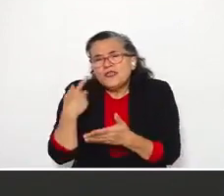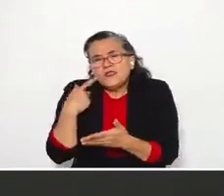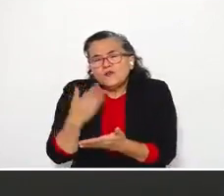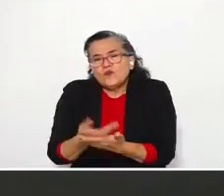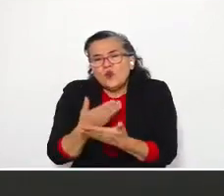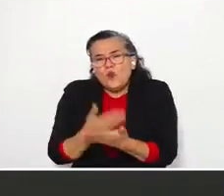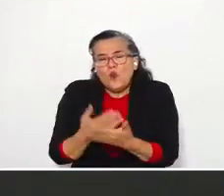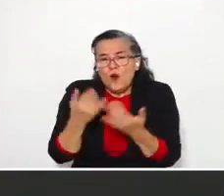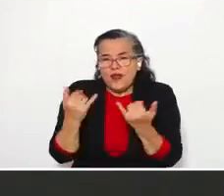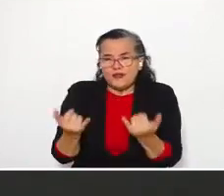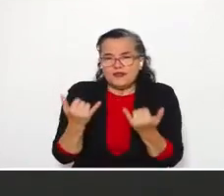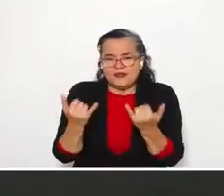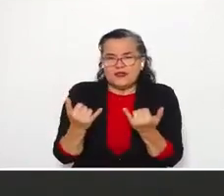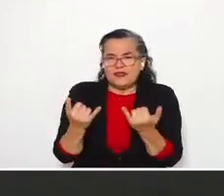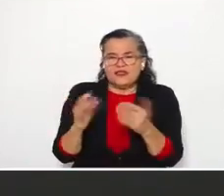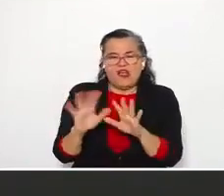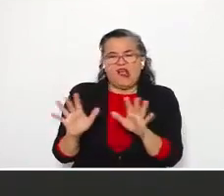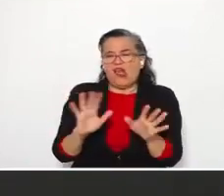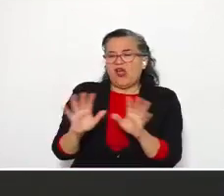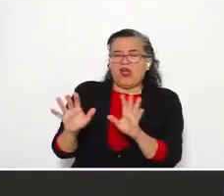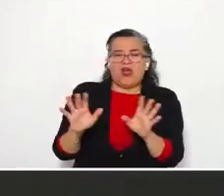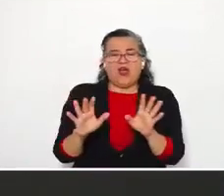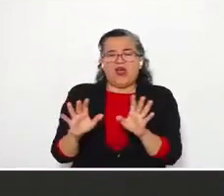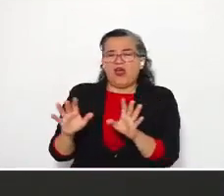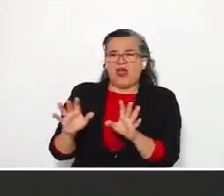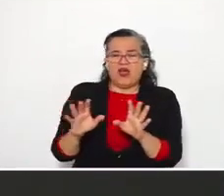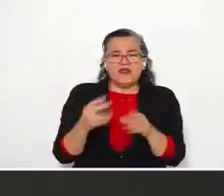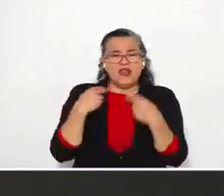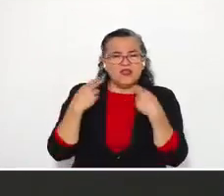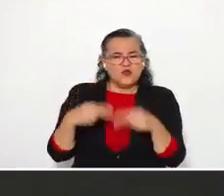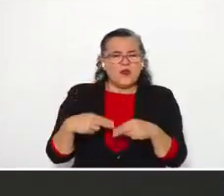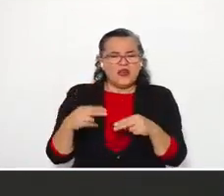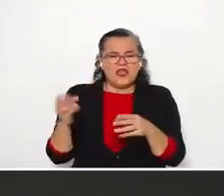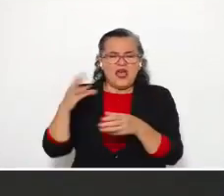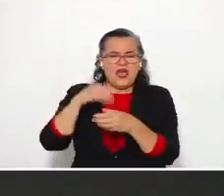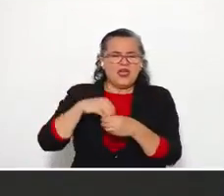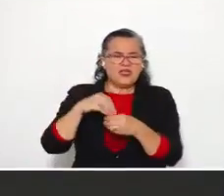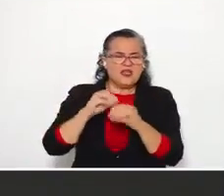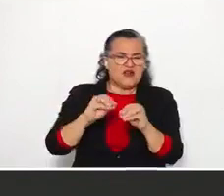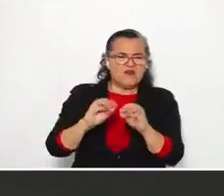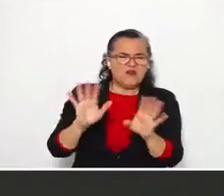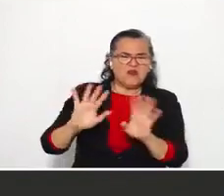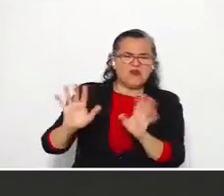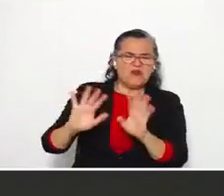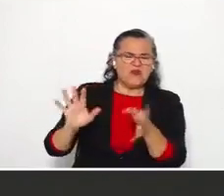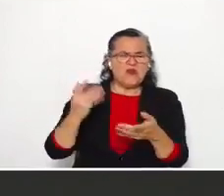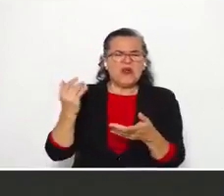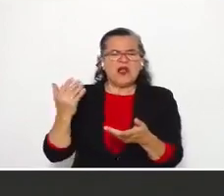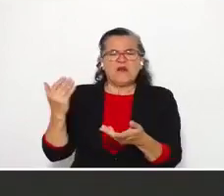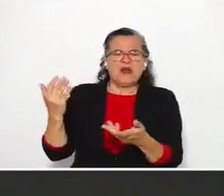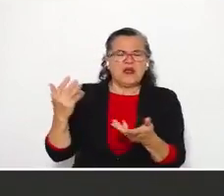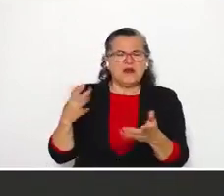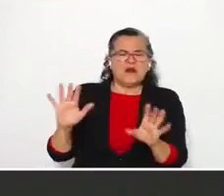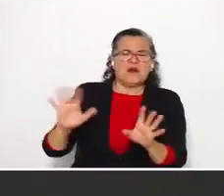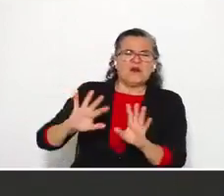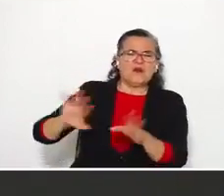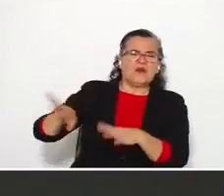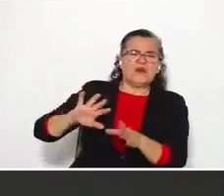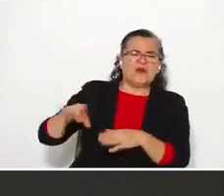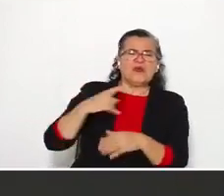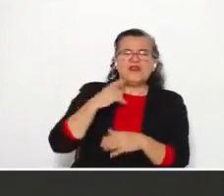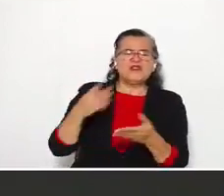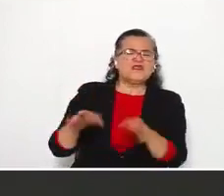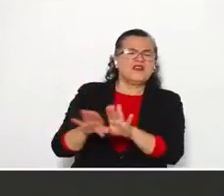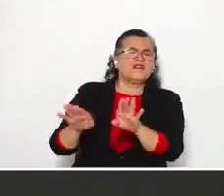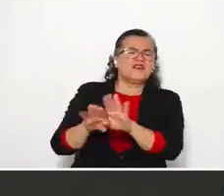propuestas actuales que objetan el papel de las humanidades en la formación universitaria y hasta piden el